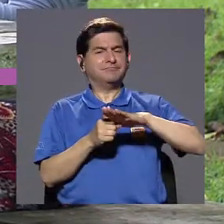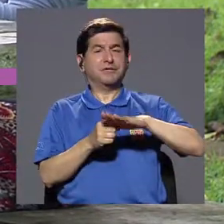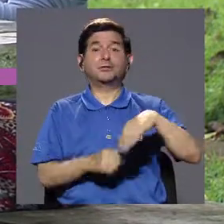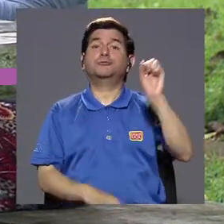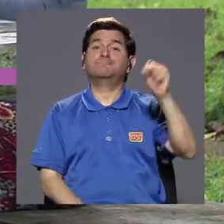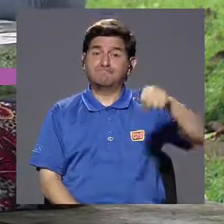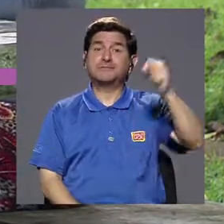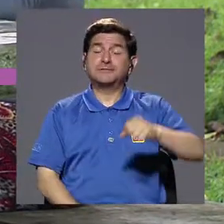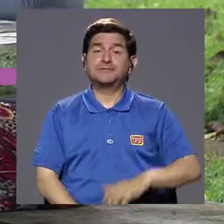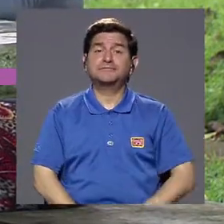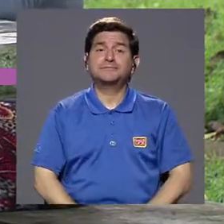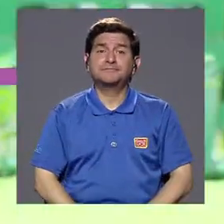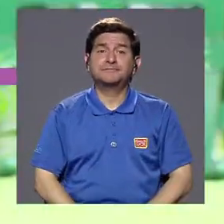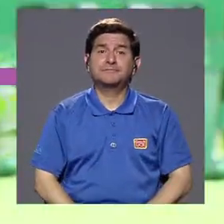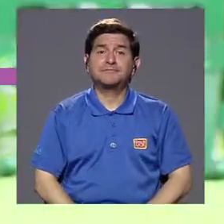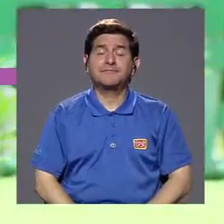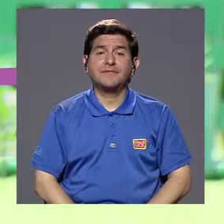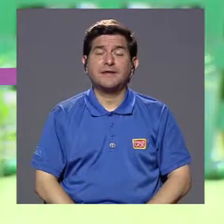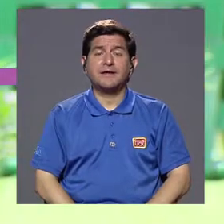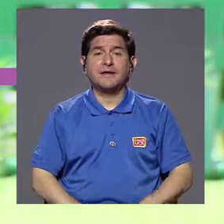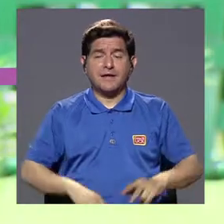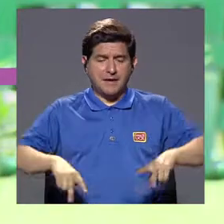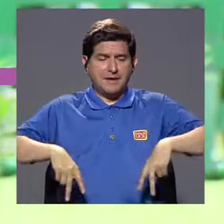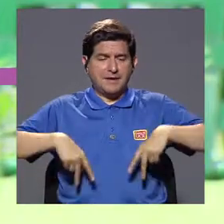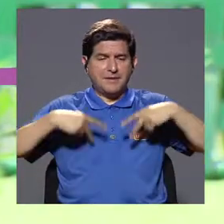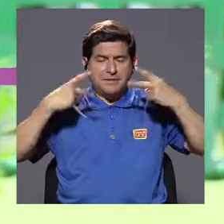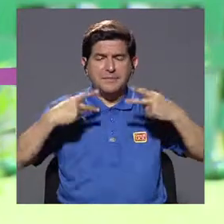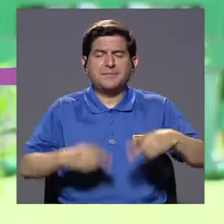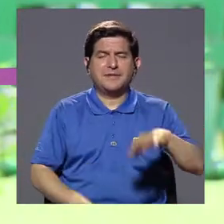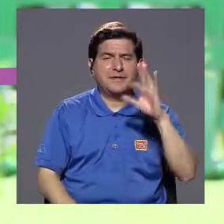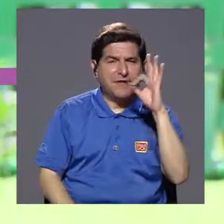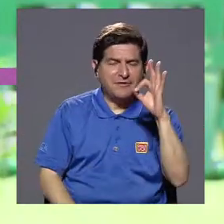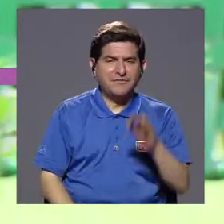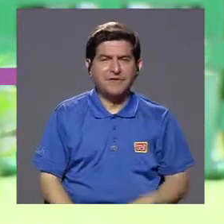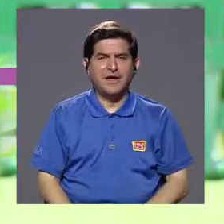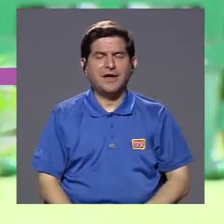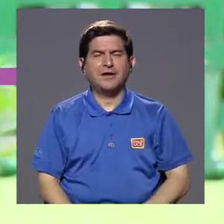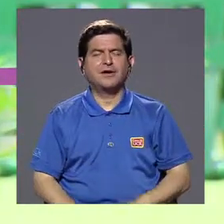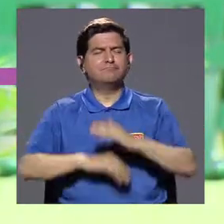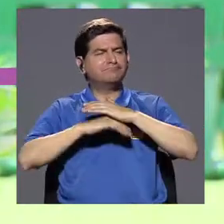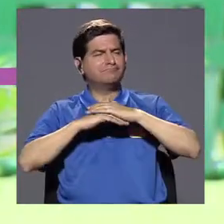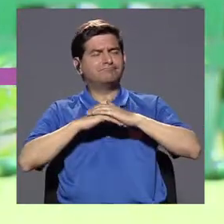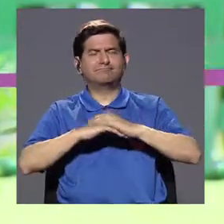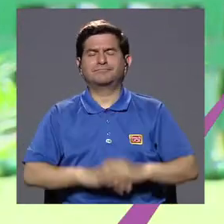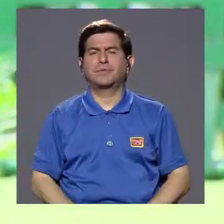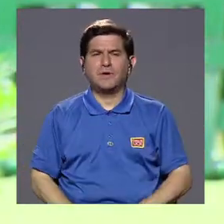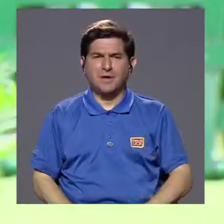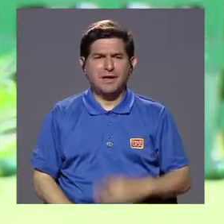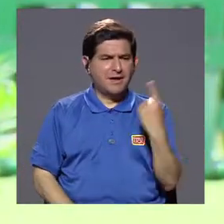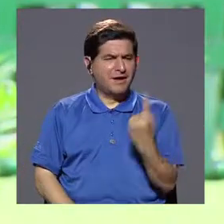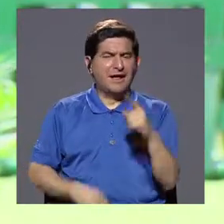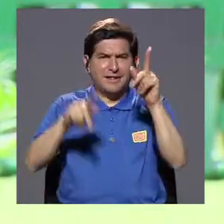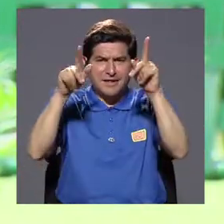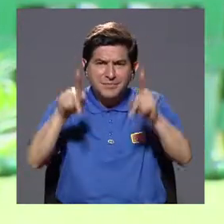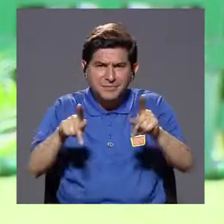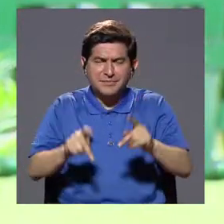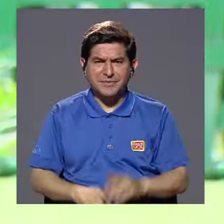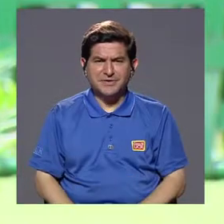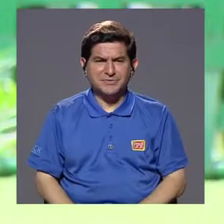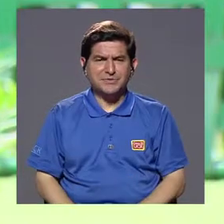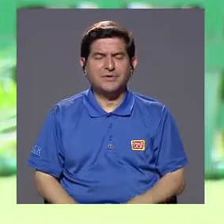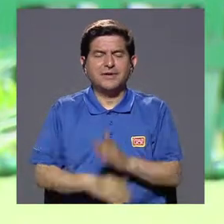si el vivir bien el vivir a gusto como cada quien encuentra